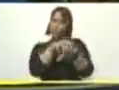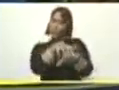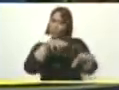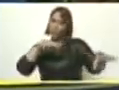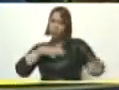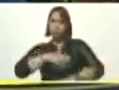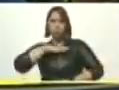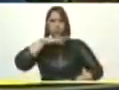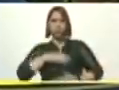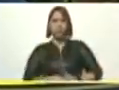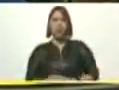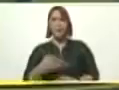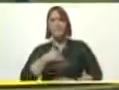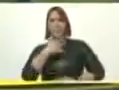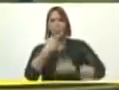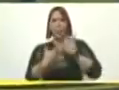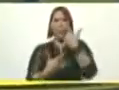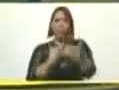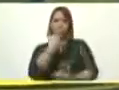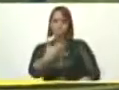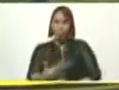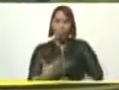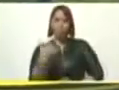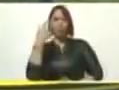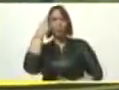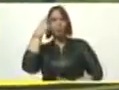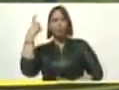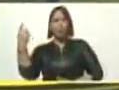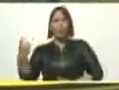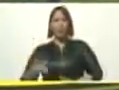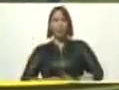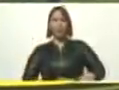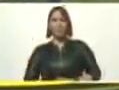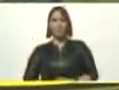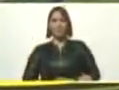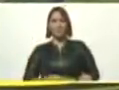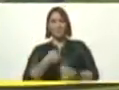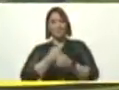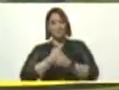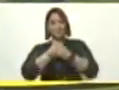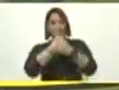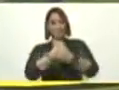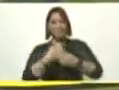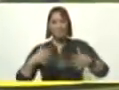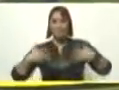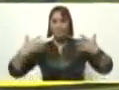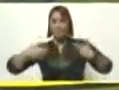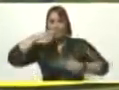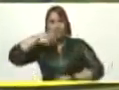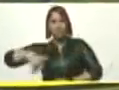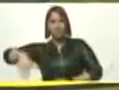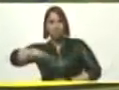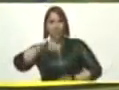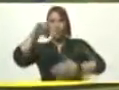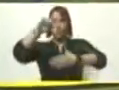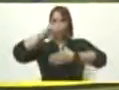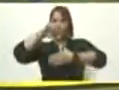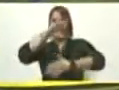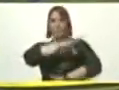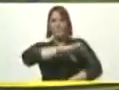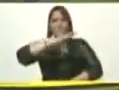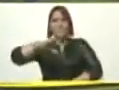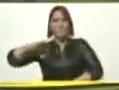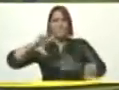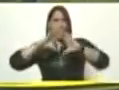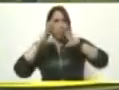de amor de sueños y de alegría a los pueblos de América Latina el Caribe del